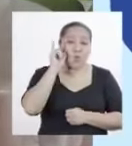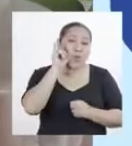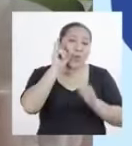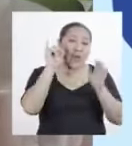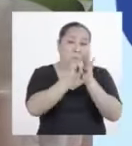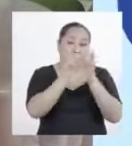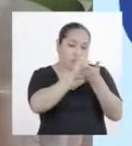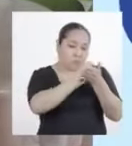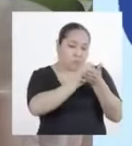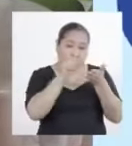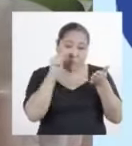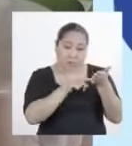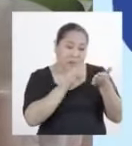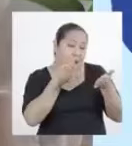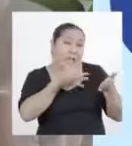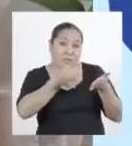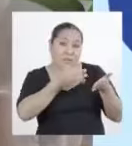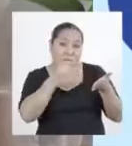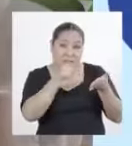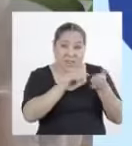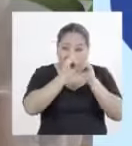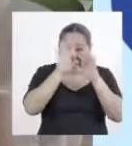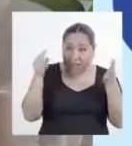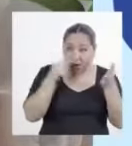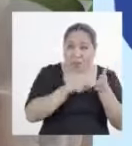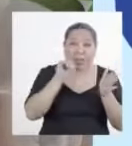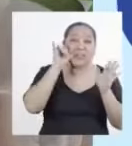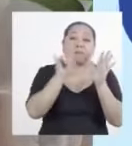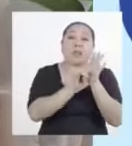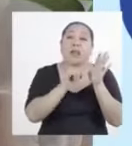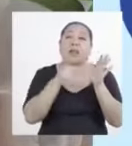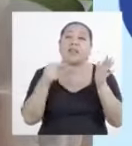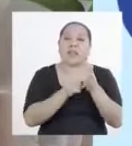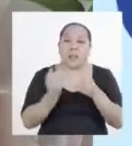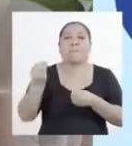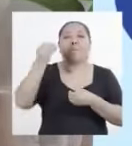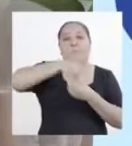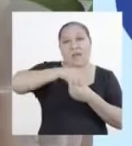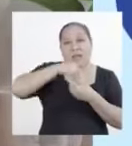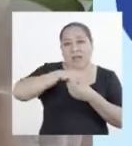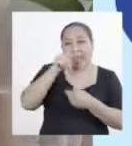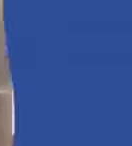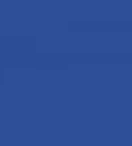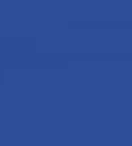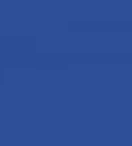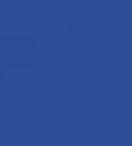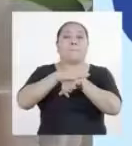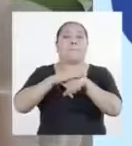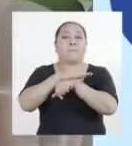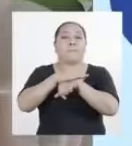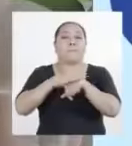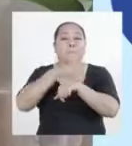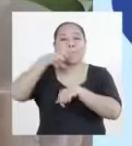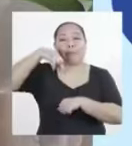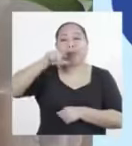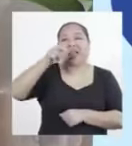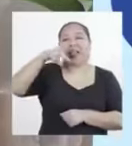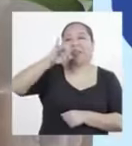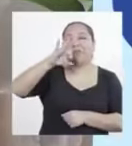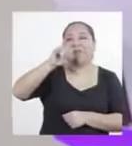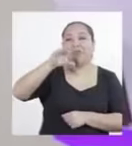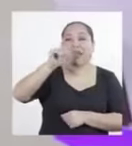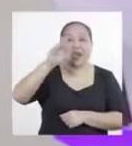si pones una ilustración para explicar mejor lo que estás escribiendo Esa ilustración es parte de tu texto Comencemos por la